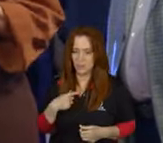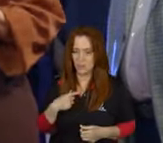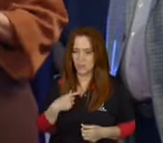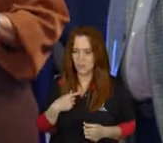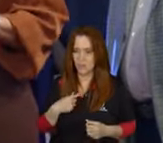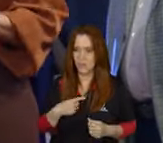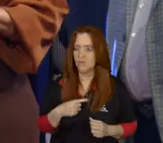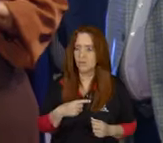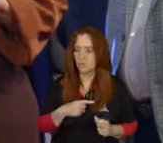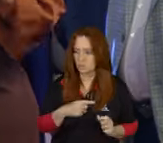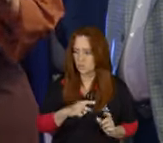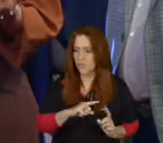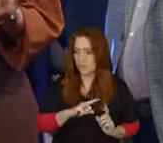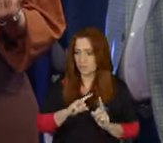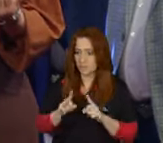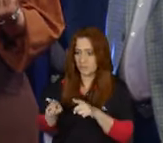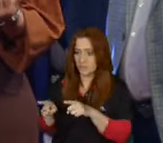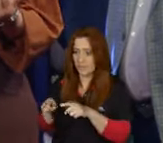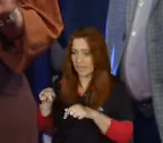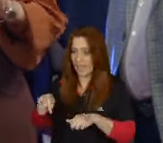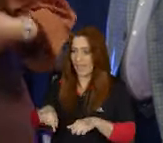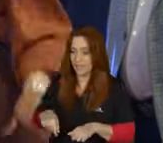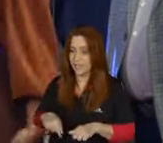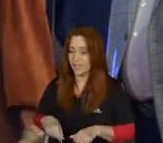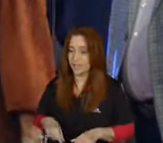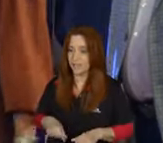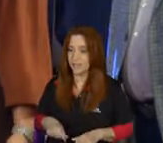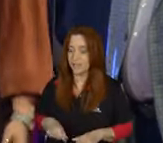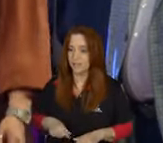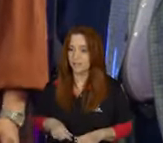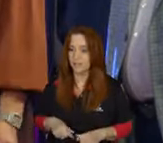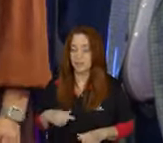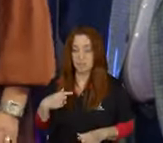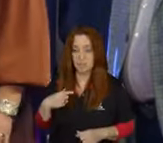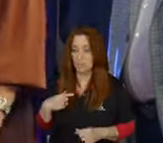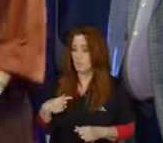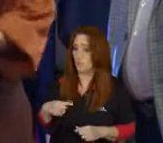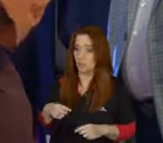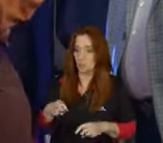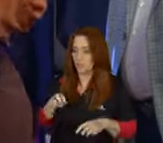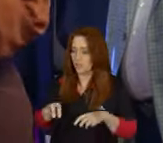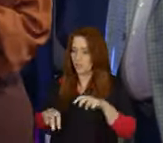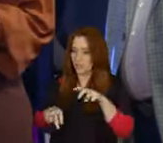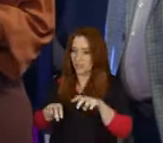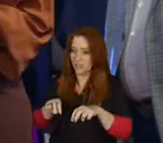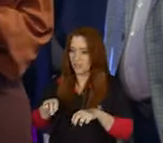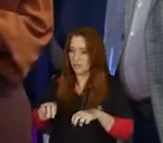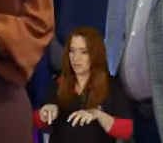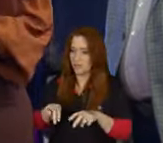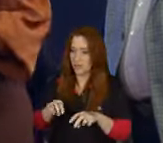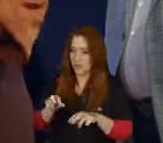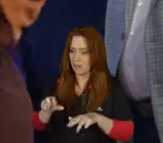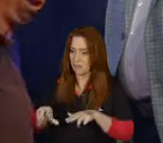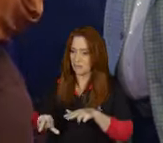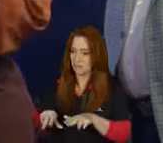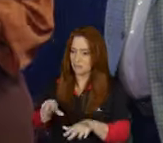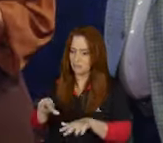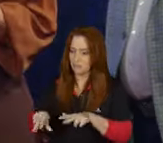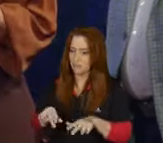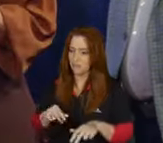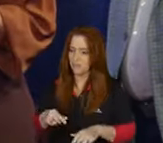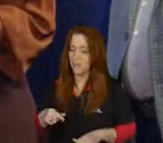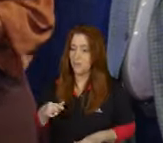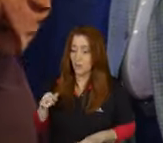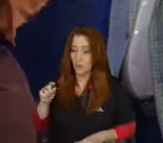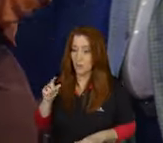me voy. Y no podía caminar porque me cogía toda la espalda. Recibí esa palabra. Alguien oró por